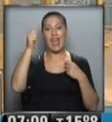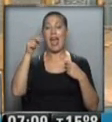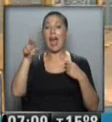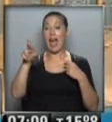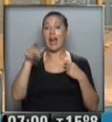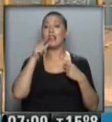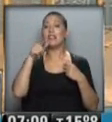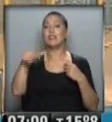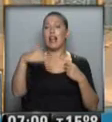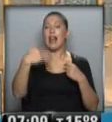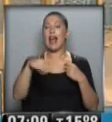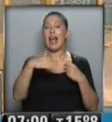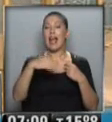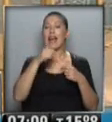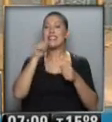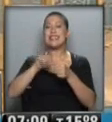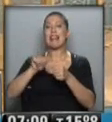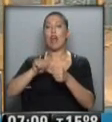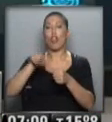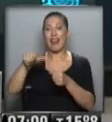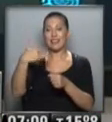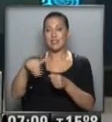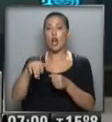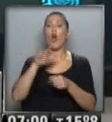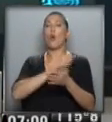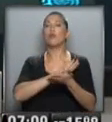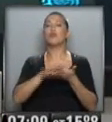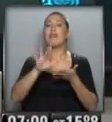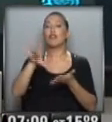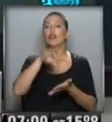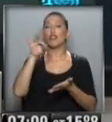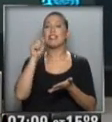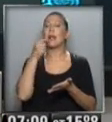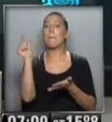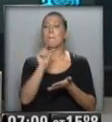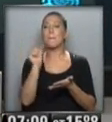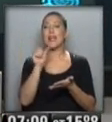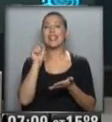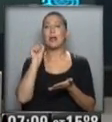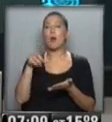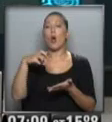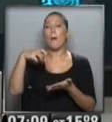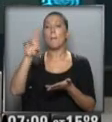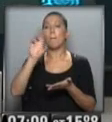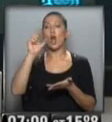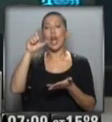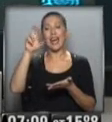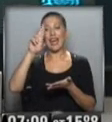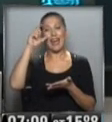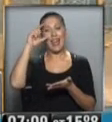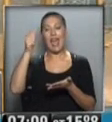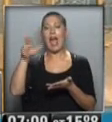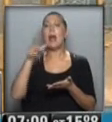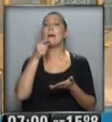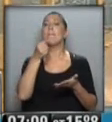Nacional en la calle de Santiago del Estero. Se va a realizar un nuevo sorteo de las líneas de crédito del programa nacional Procrear. En este caso será para